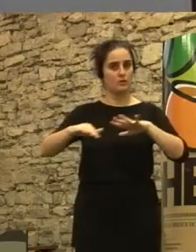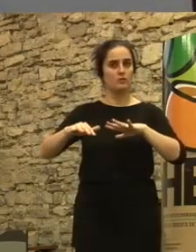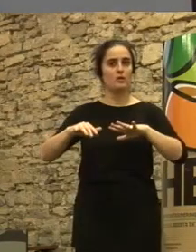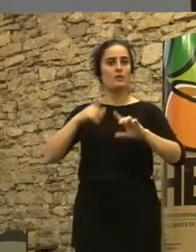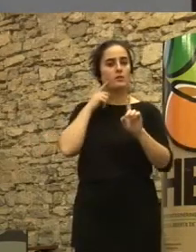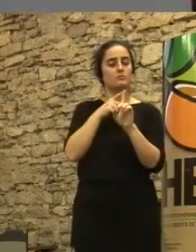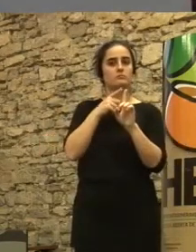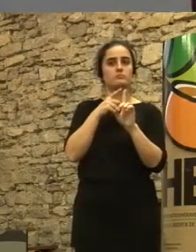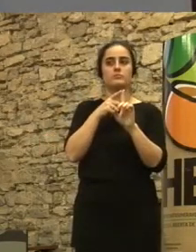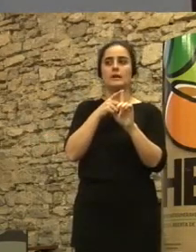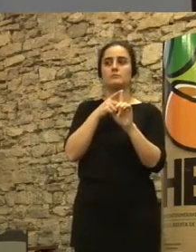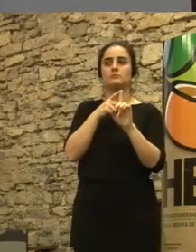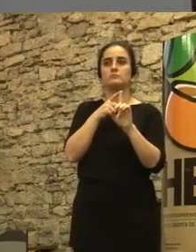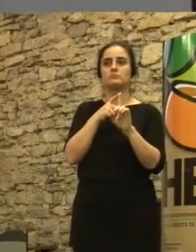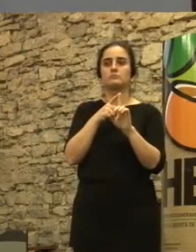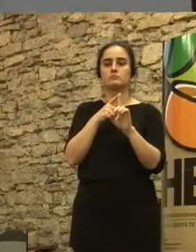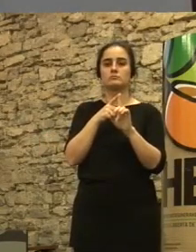tipo